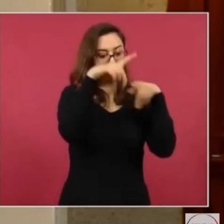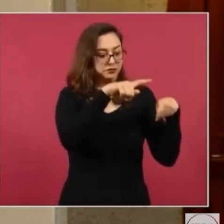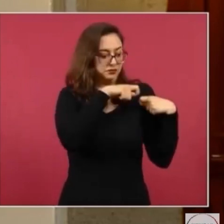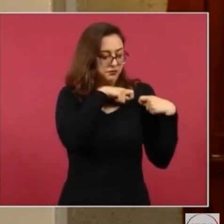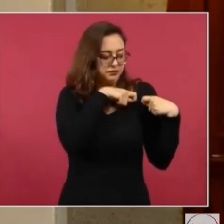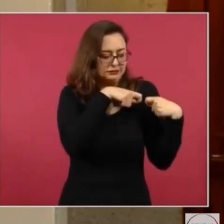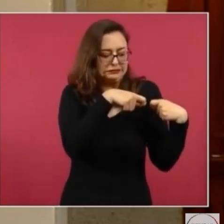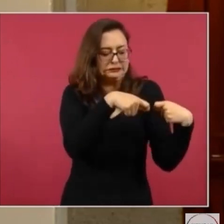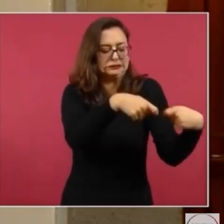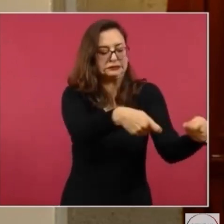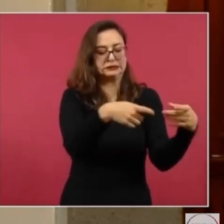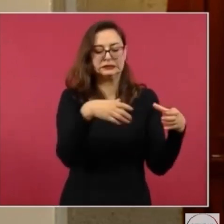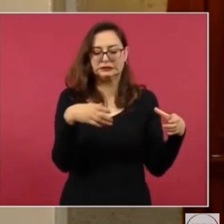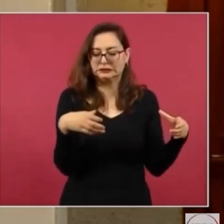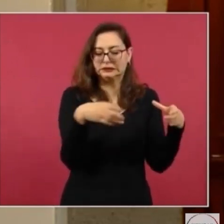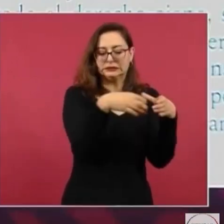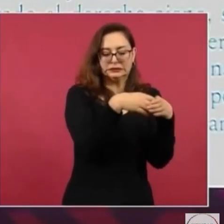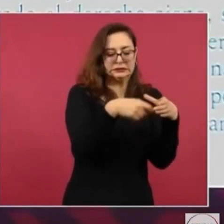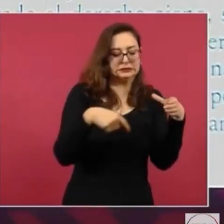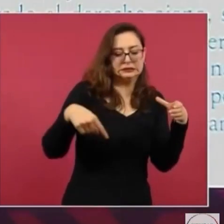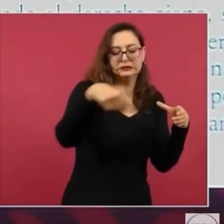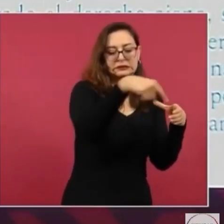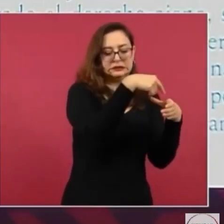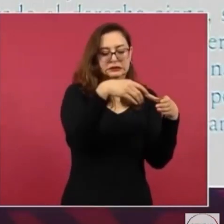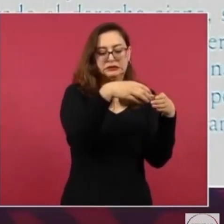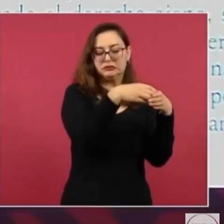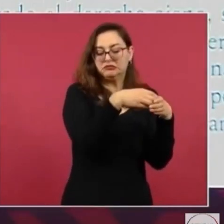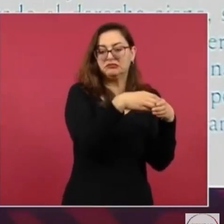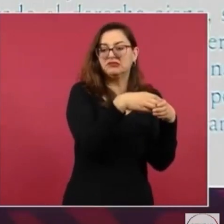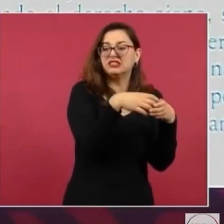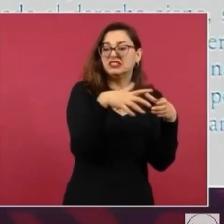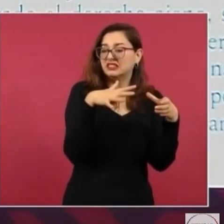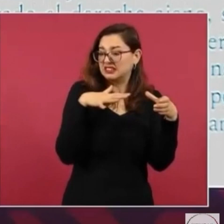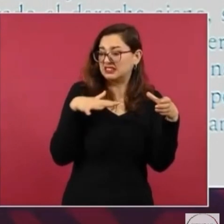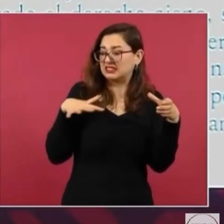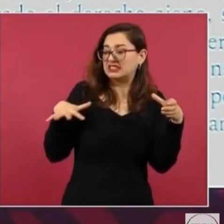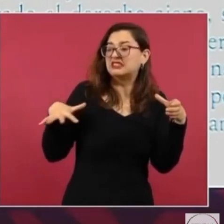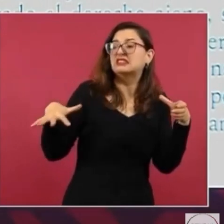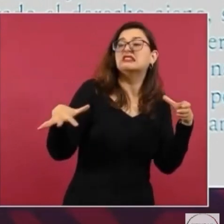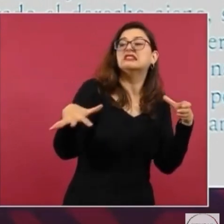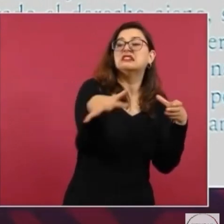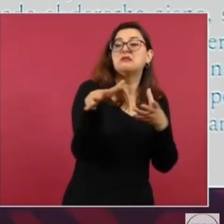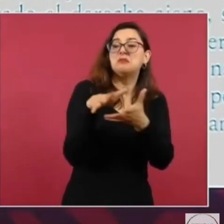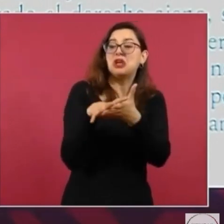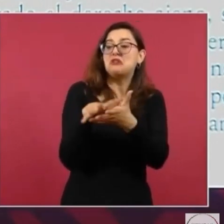siempre ha sostenido que el pueblo